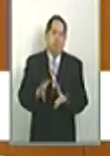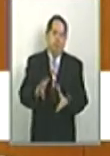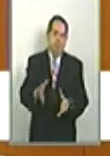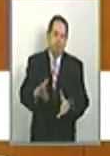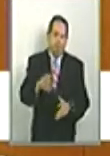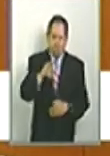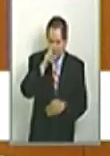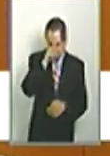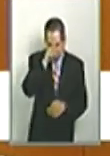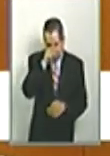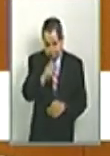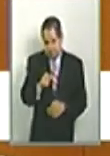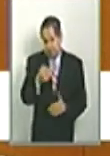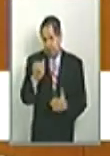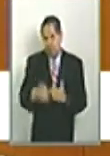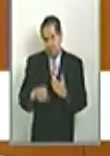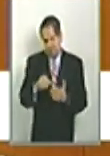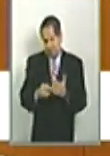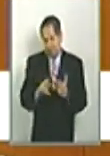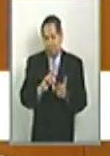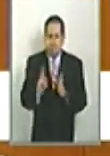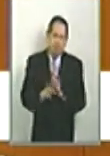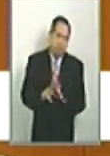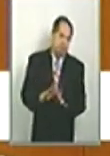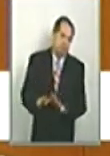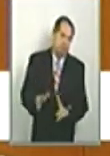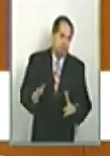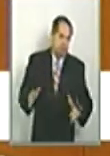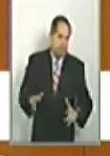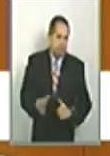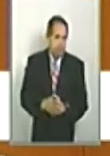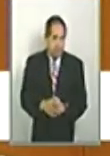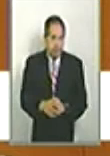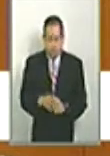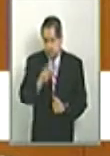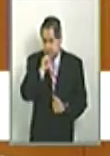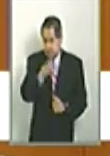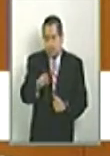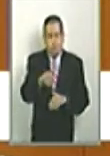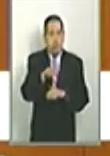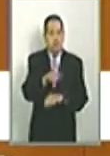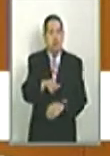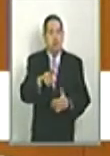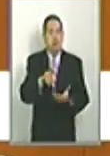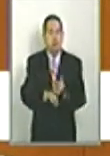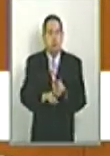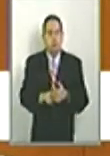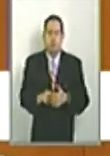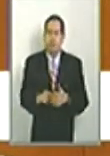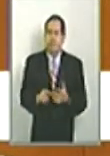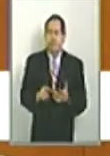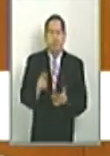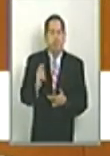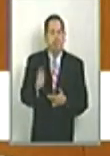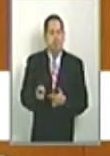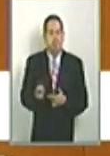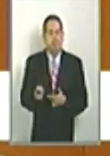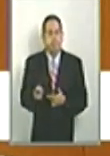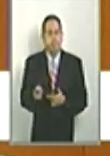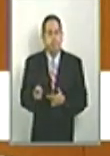grandes pendientes. También lo que tuvo que ver con una